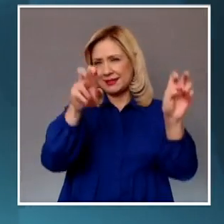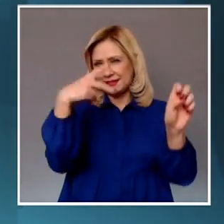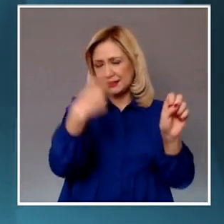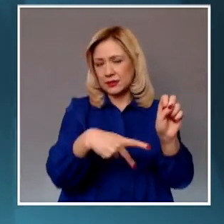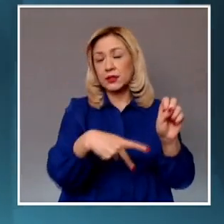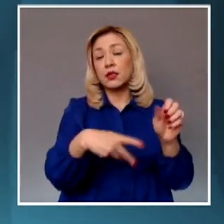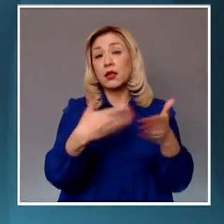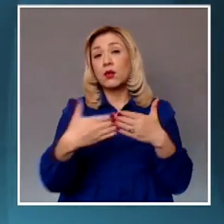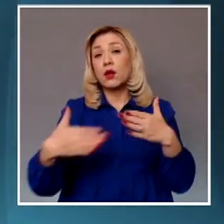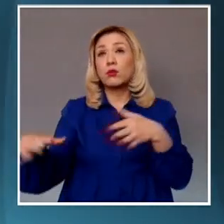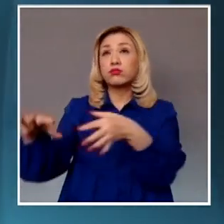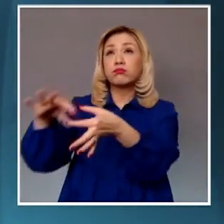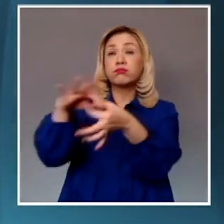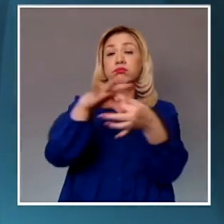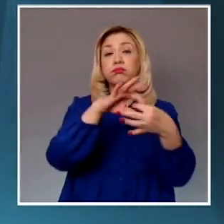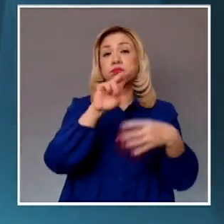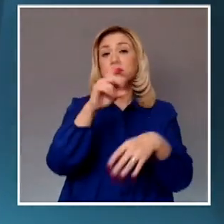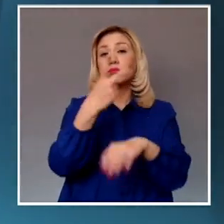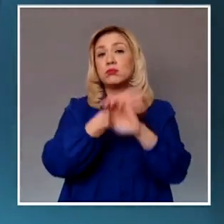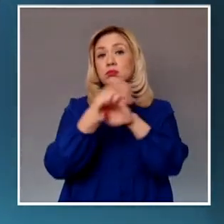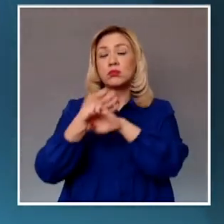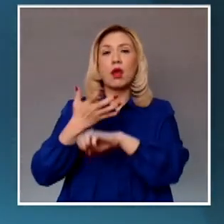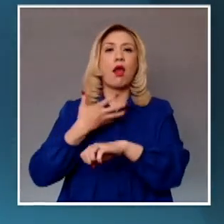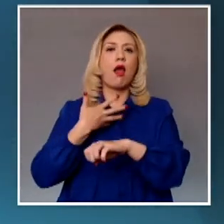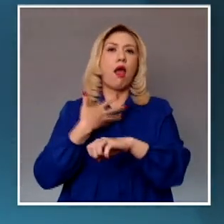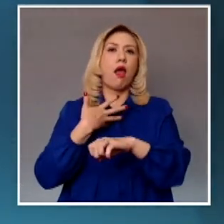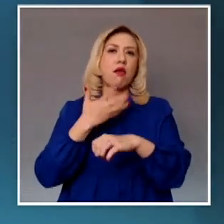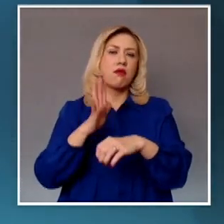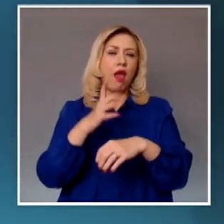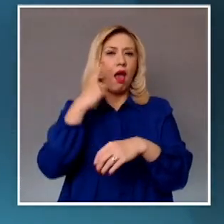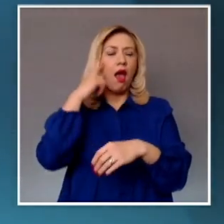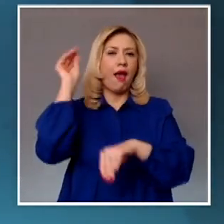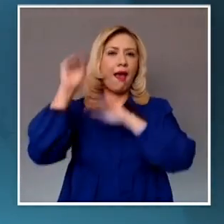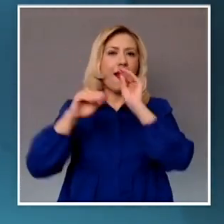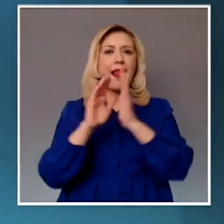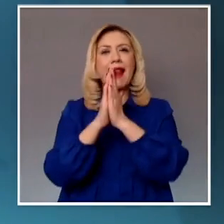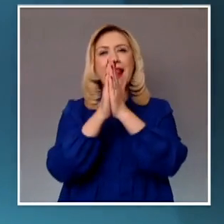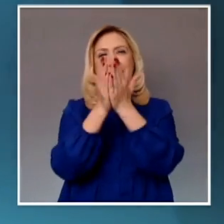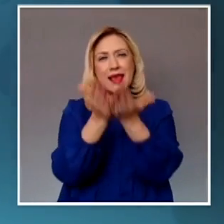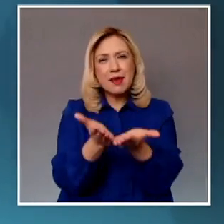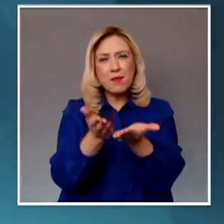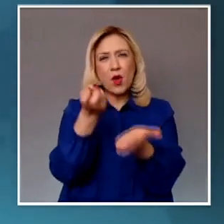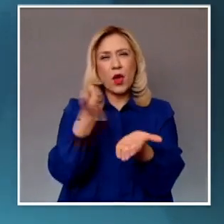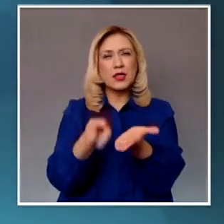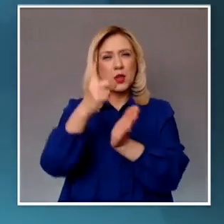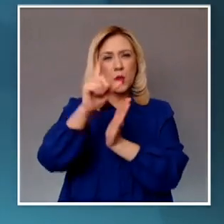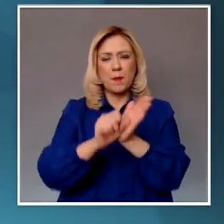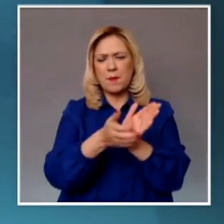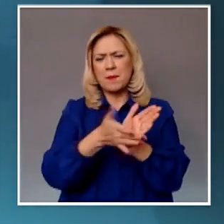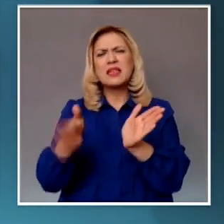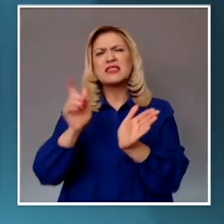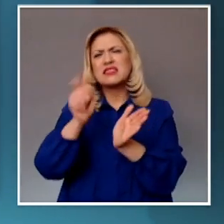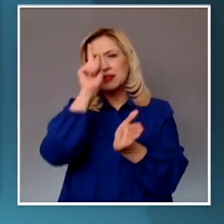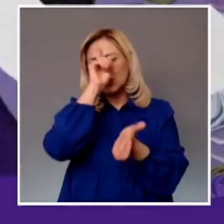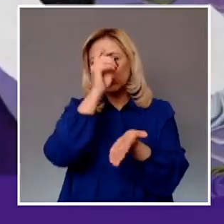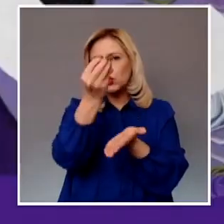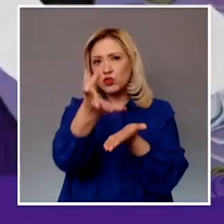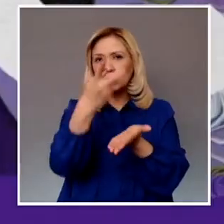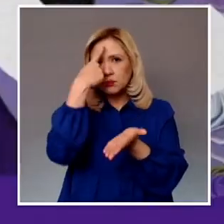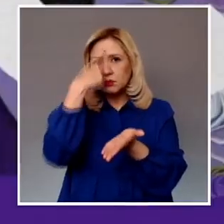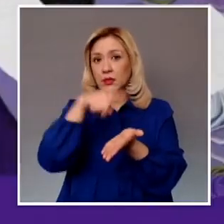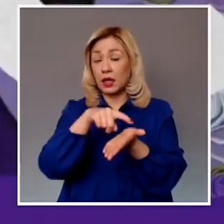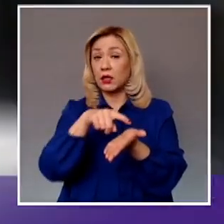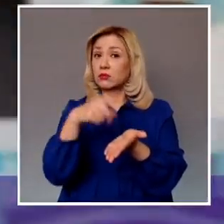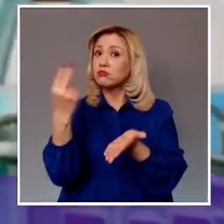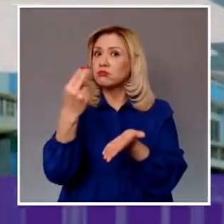tales como la bibliografía recomendada dedicada este mes a obras sobre el derecho a la educación, las cuales puede consultar tanto